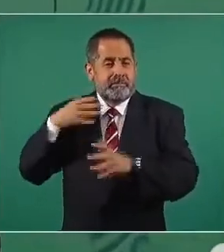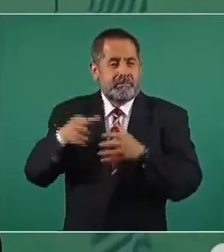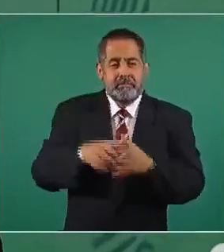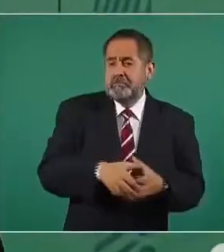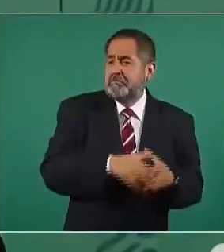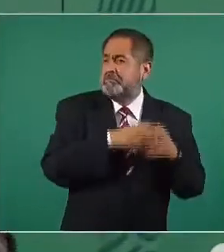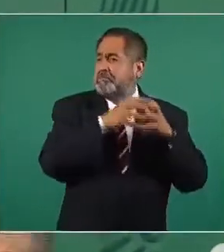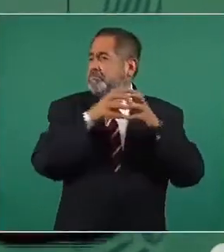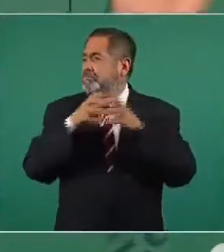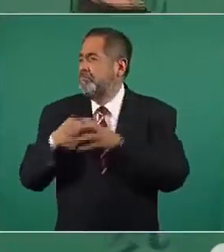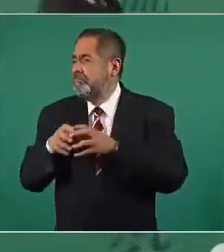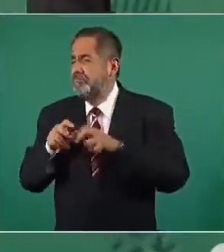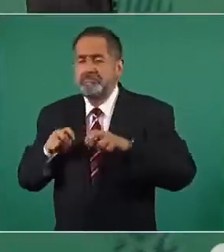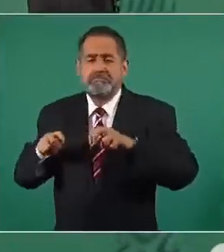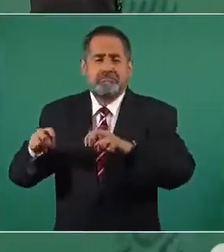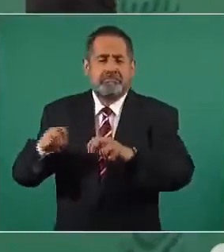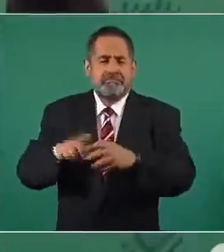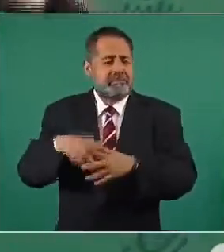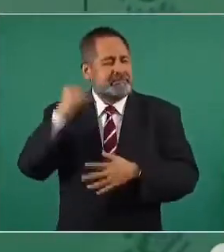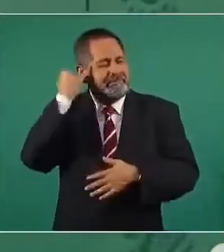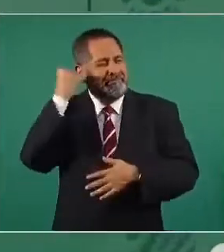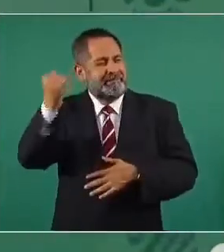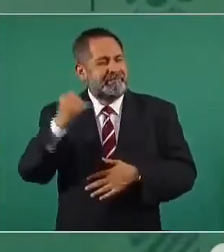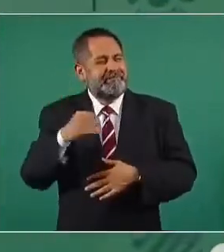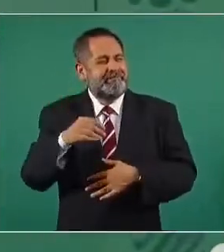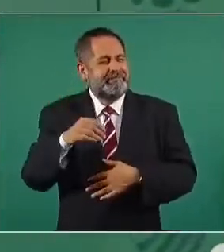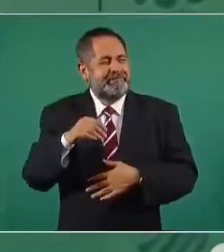Imagínense cómo llegan los del Estado Mayor.